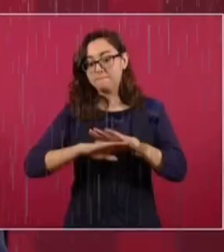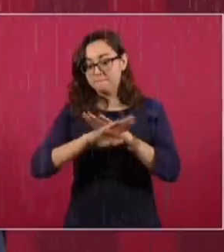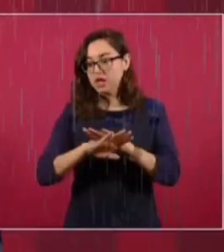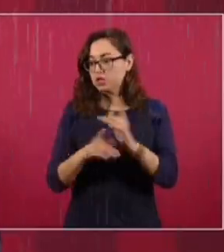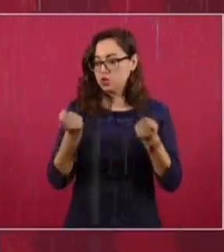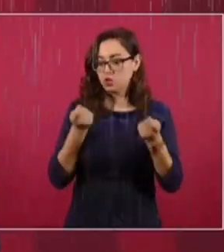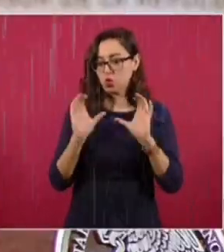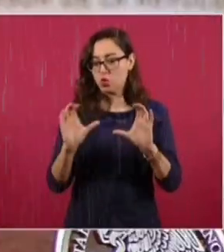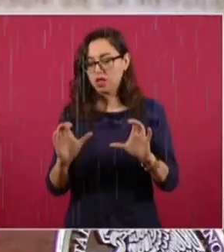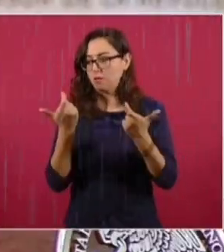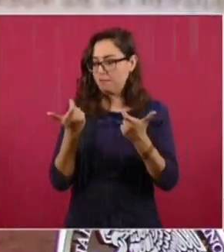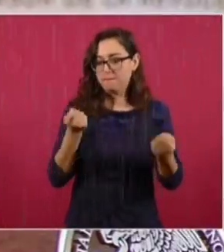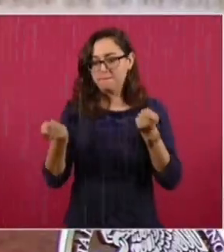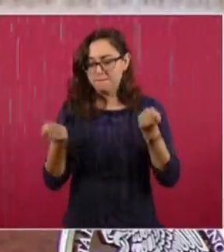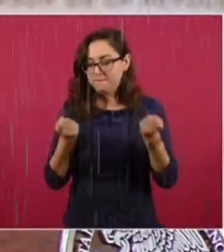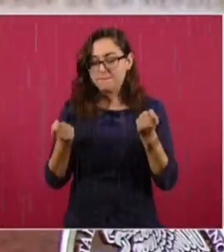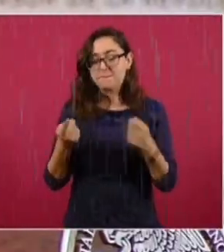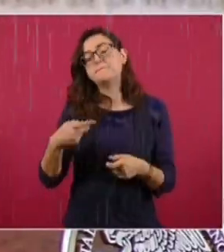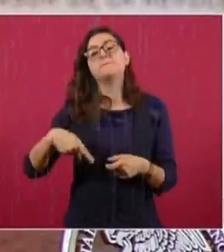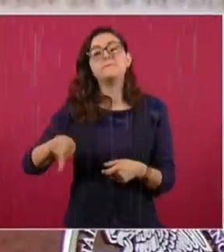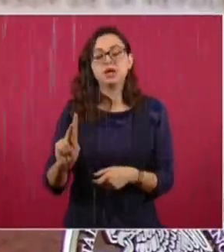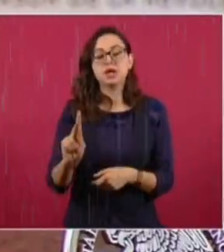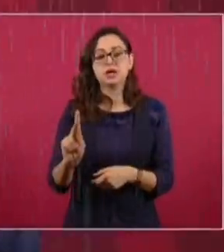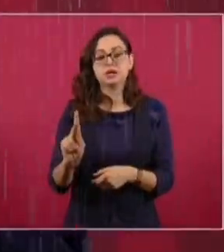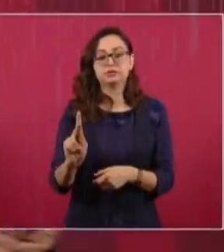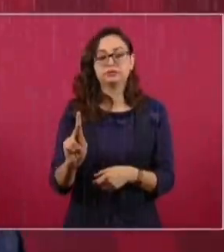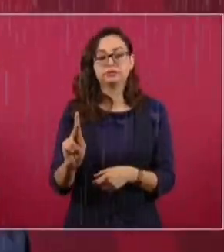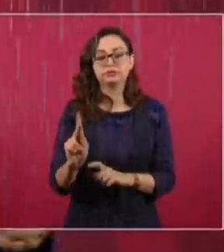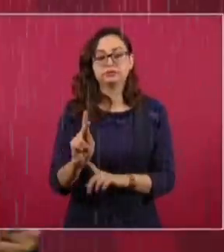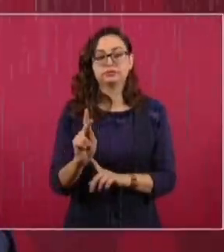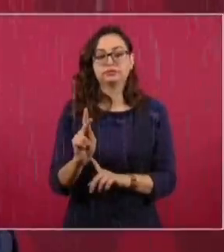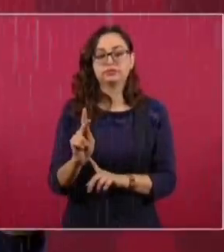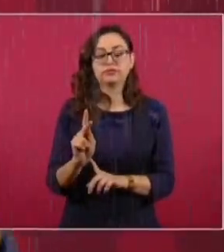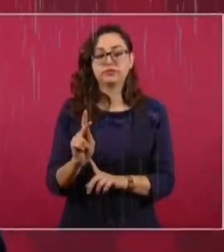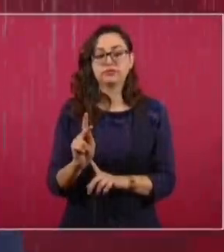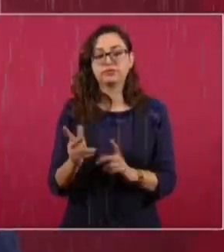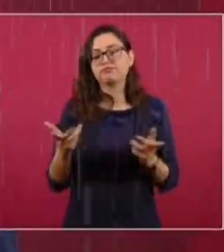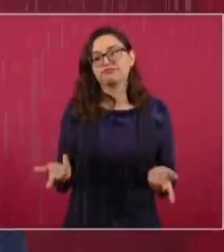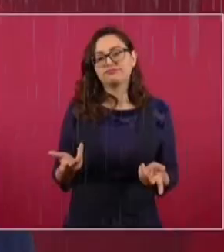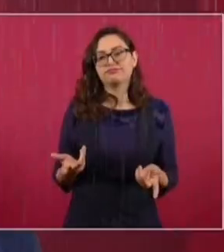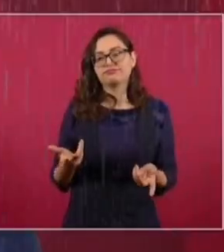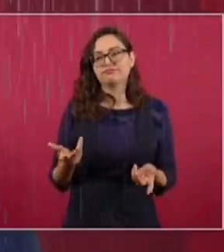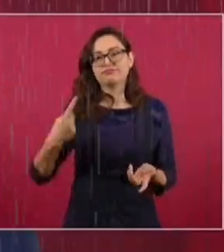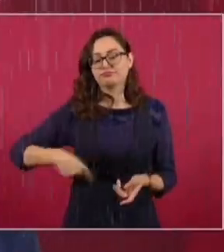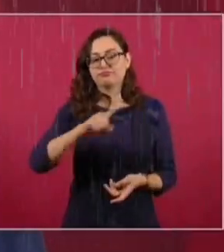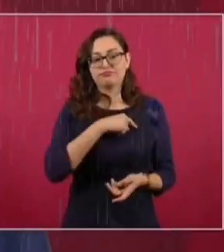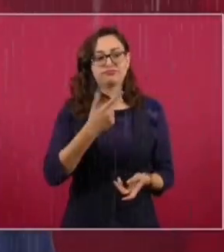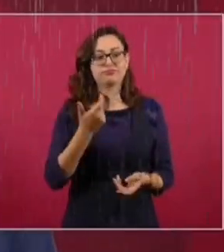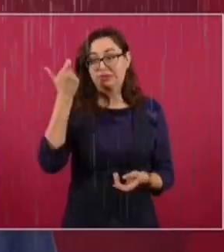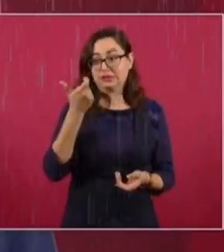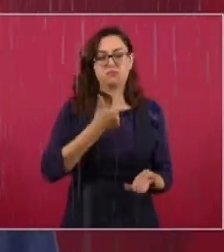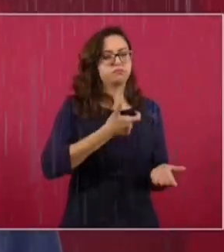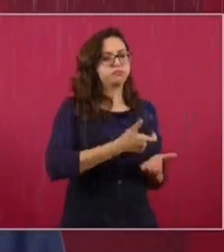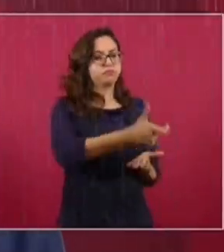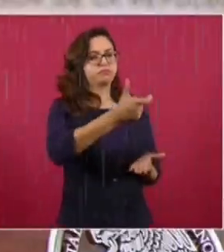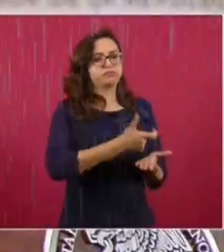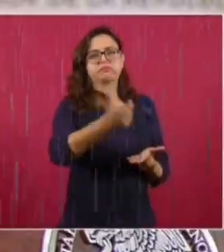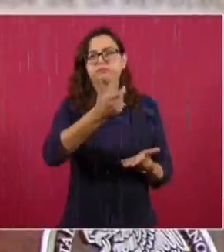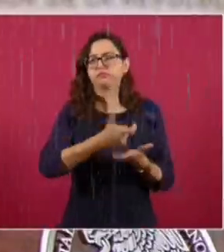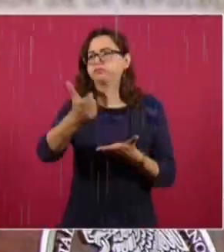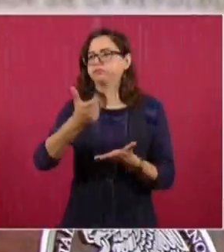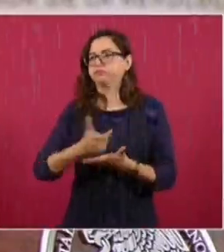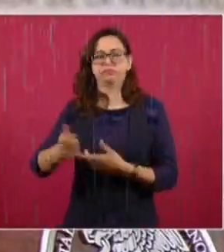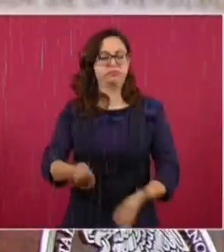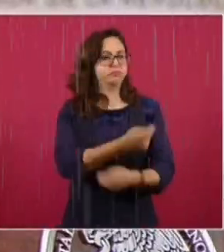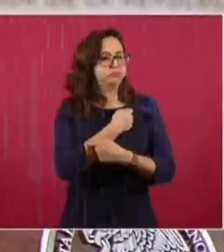que no aumente el precio. Lo que no queremos es repartir subsidios a diestra y siniestra y que